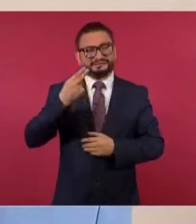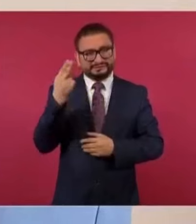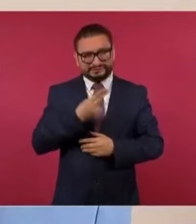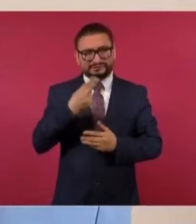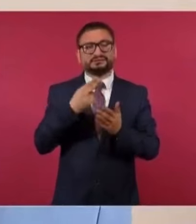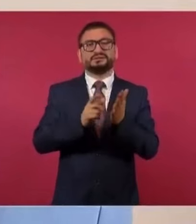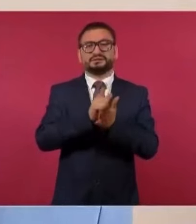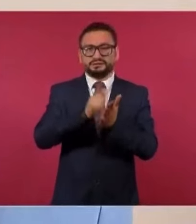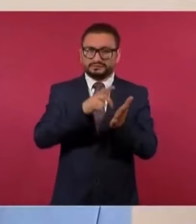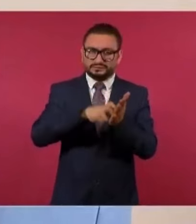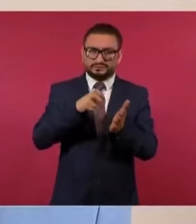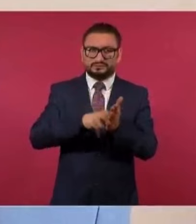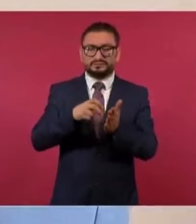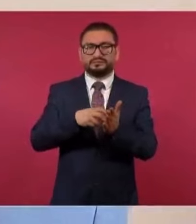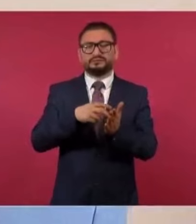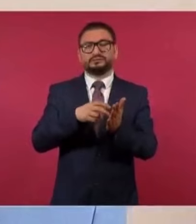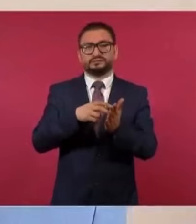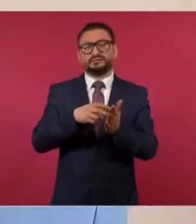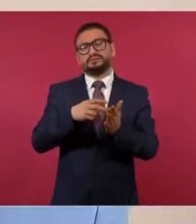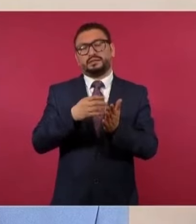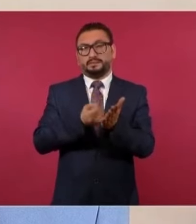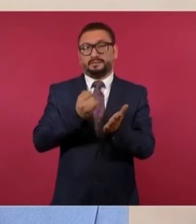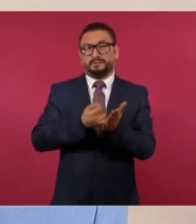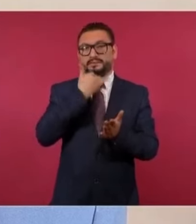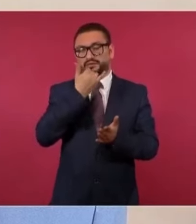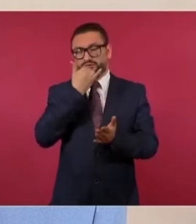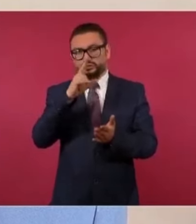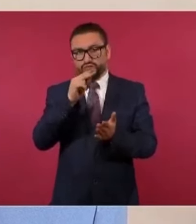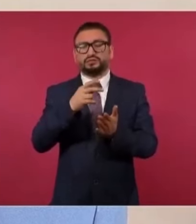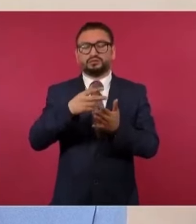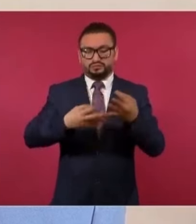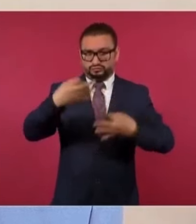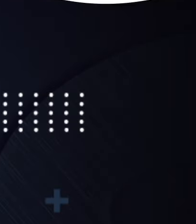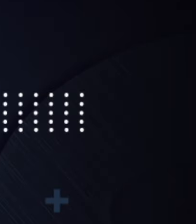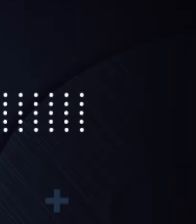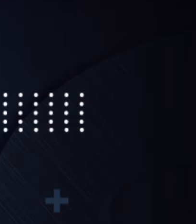la reforma fiscal, digo, perdón, la reforma judicial.